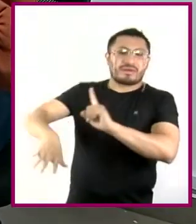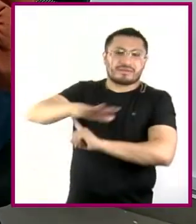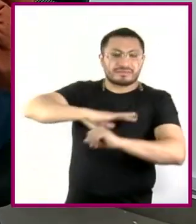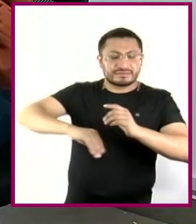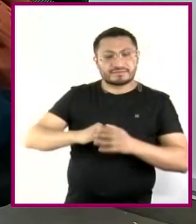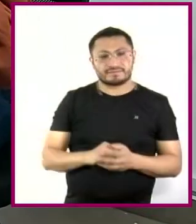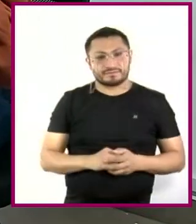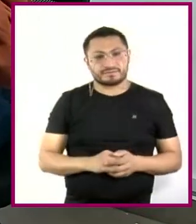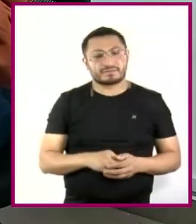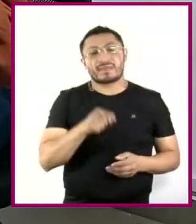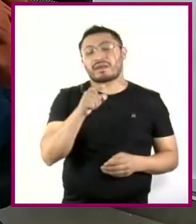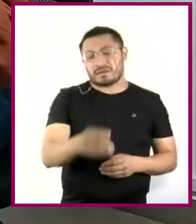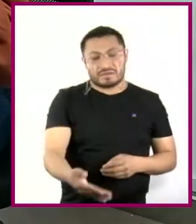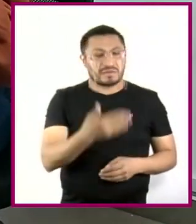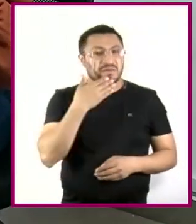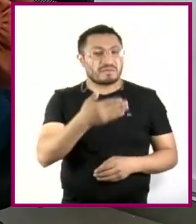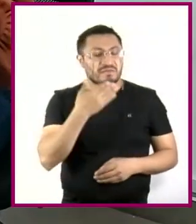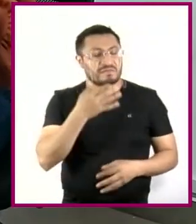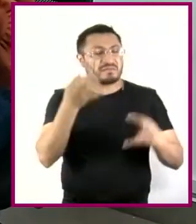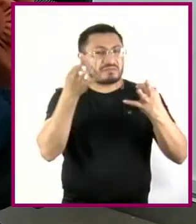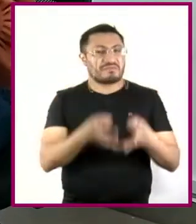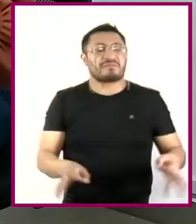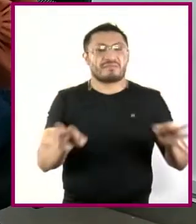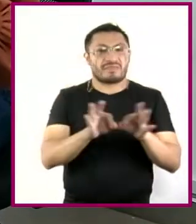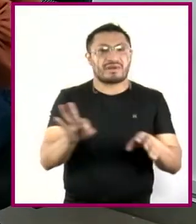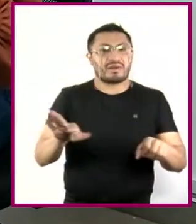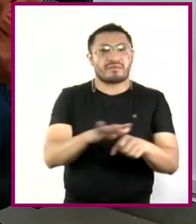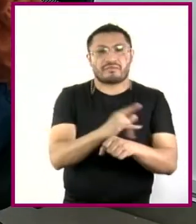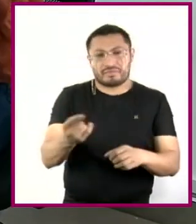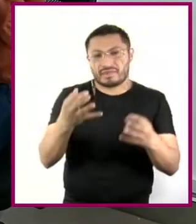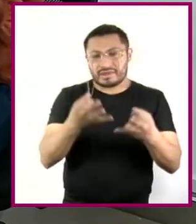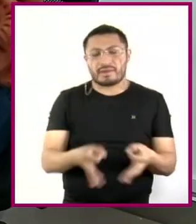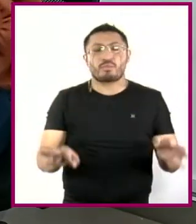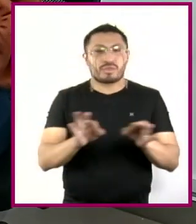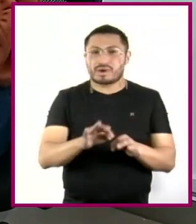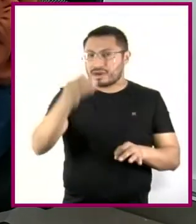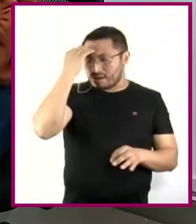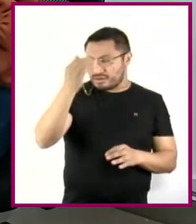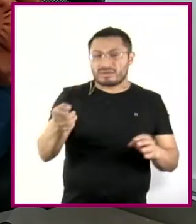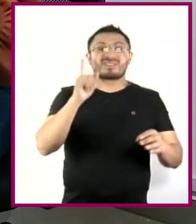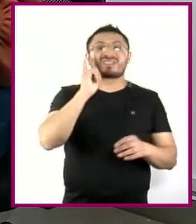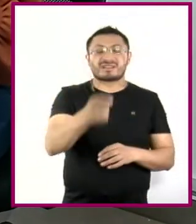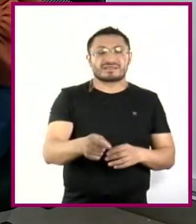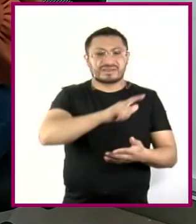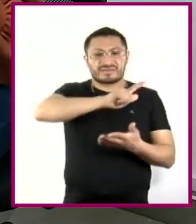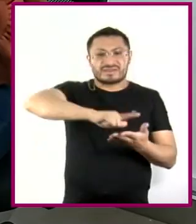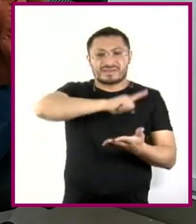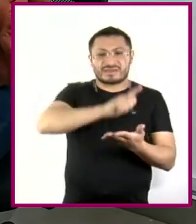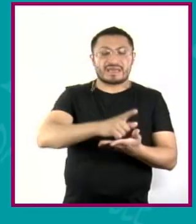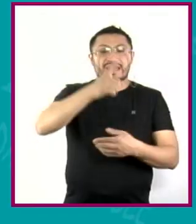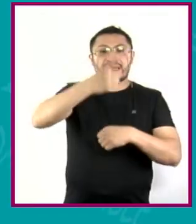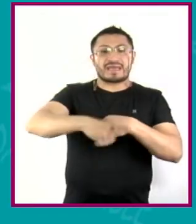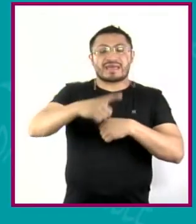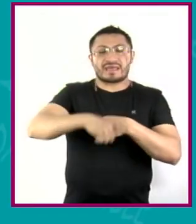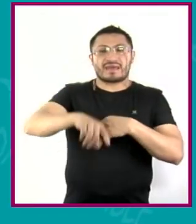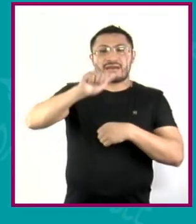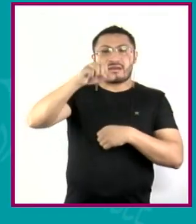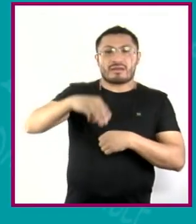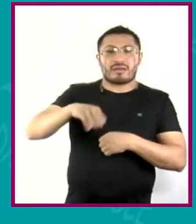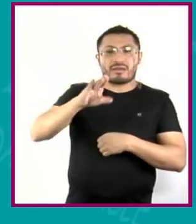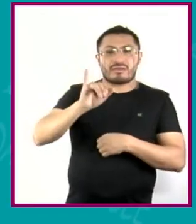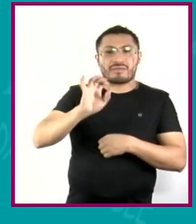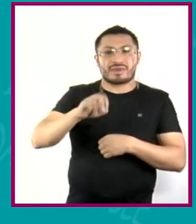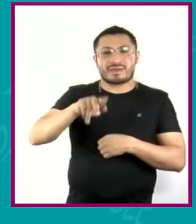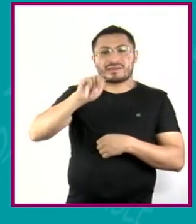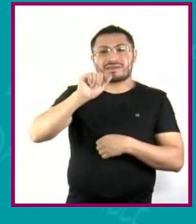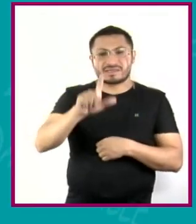Espera, qué bueno que tocaste ese punto, porque es muy importante conocer la definición legal de daño ambiental, que